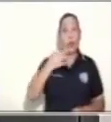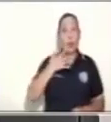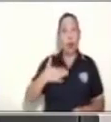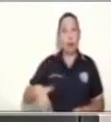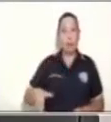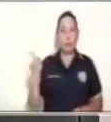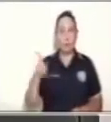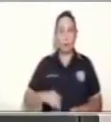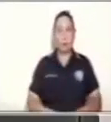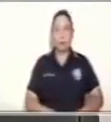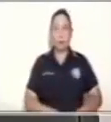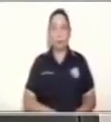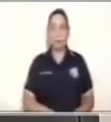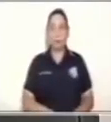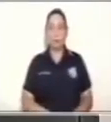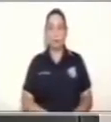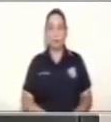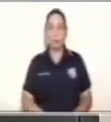Sa,